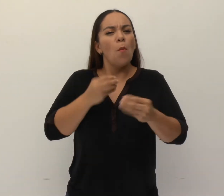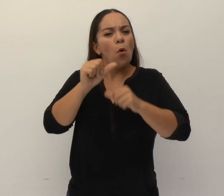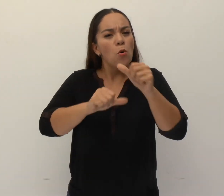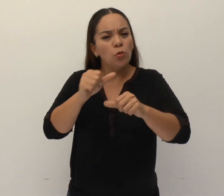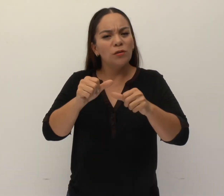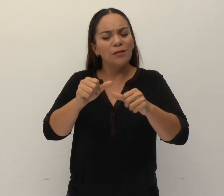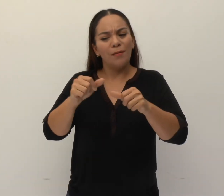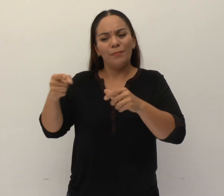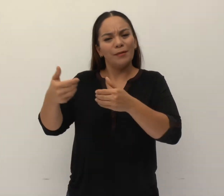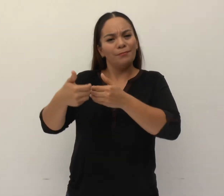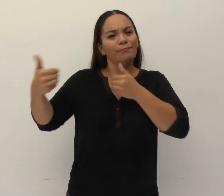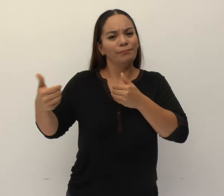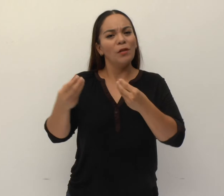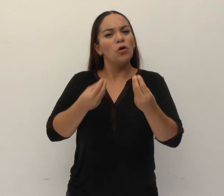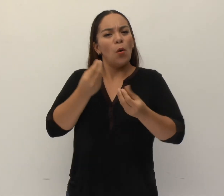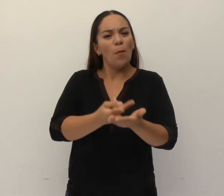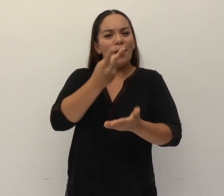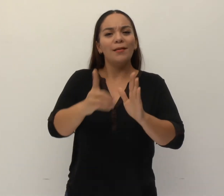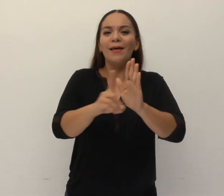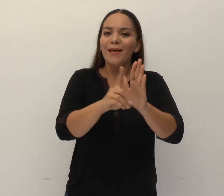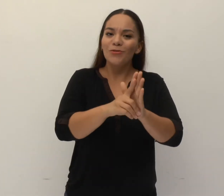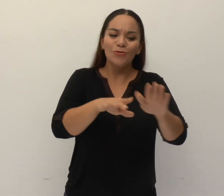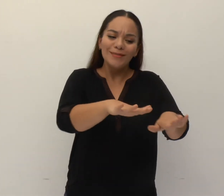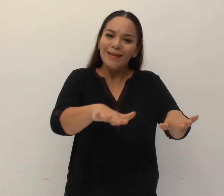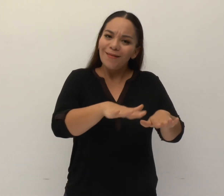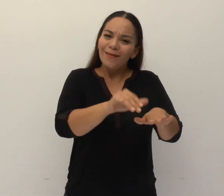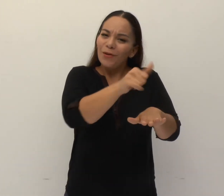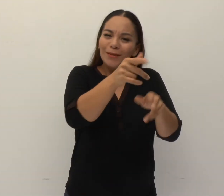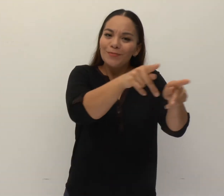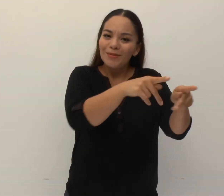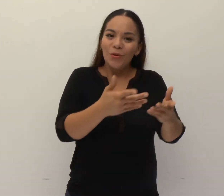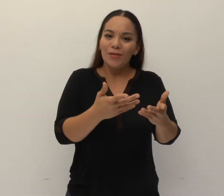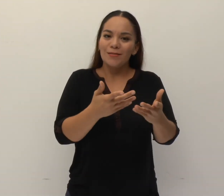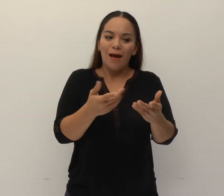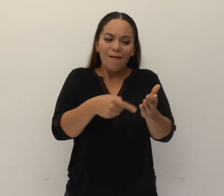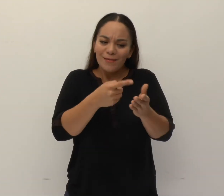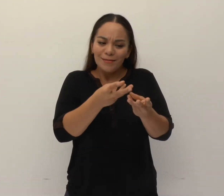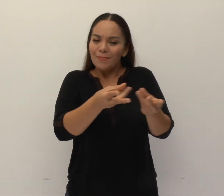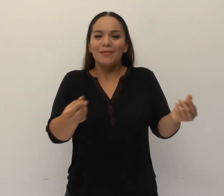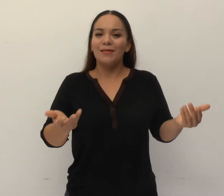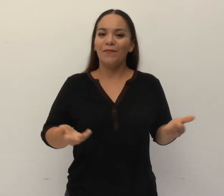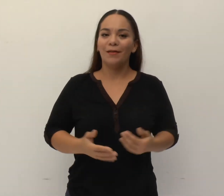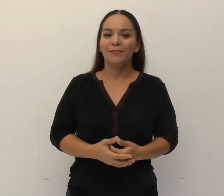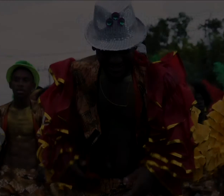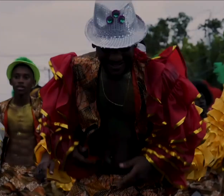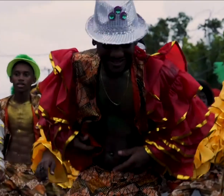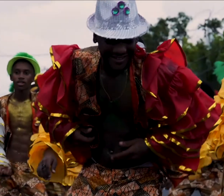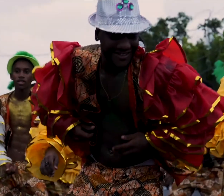el desarraigo? ¿Cómo hace valer sus derechos en una tierra ajena que a menudo lo vuelve invisible?